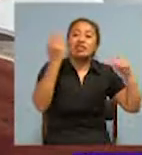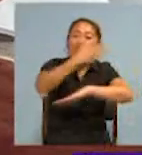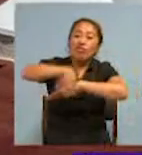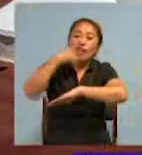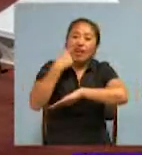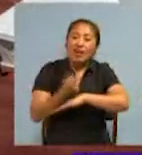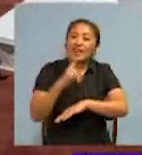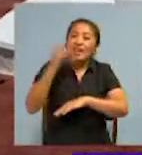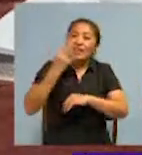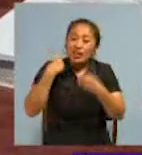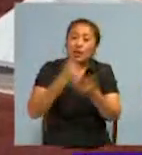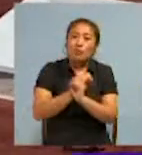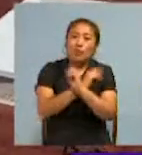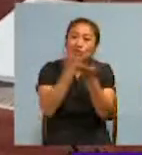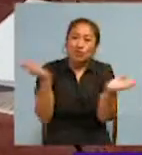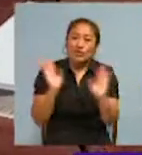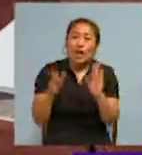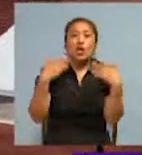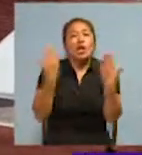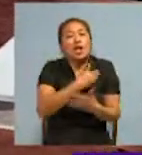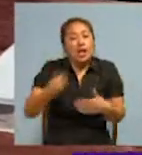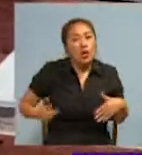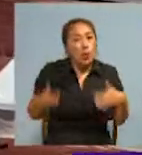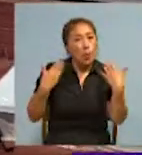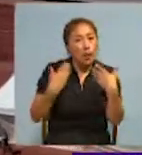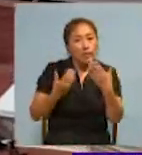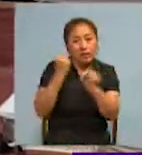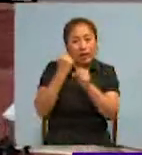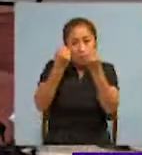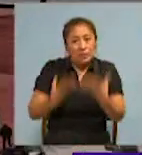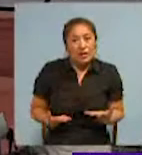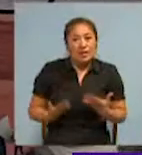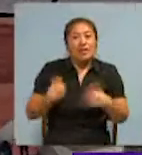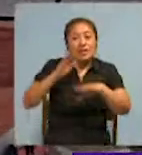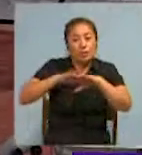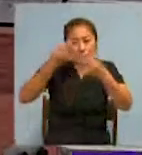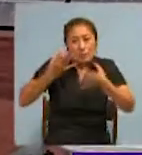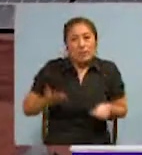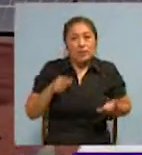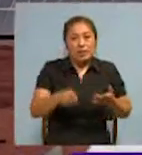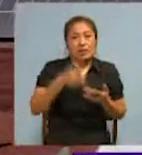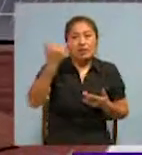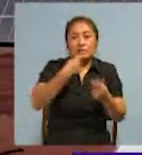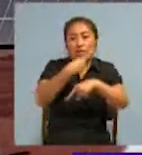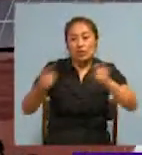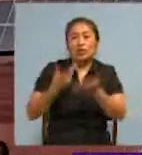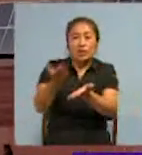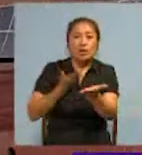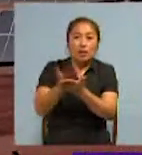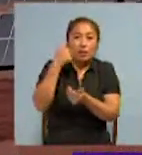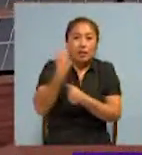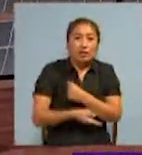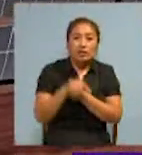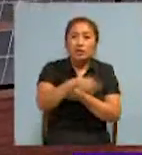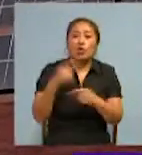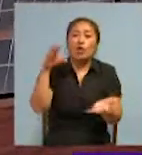realmente ha demostrado que desde el estado se puede se puede ser eficiente se puede cumplir con los requerimientos no menores que son los